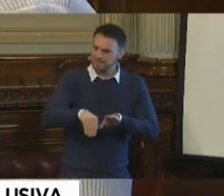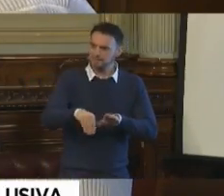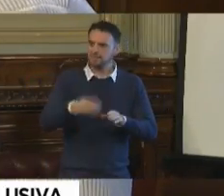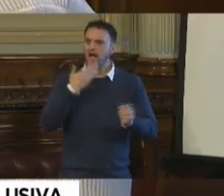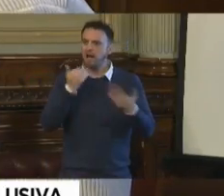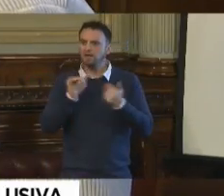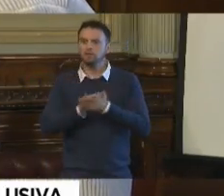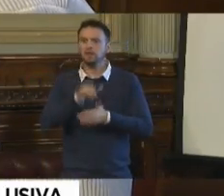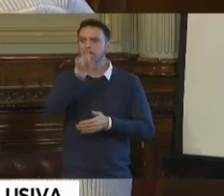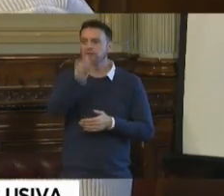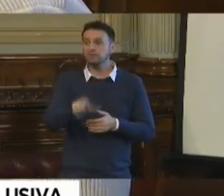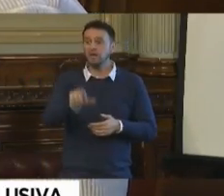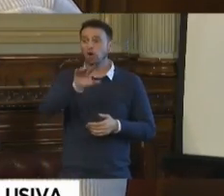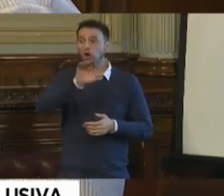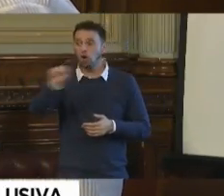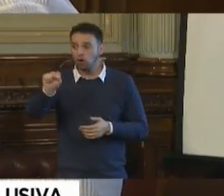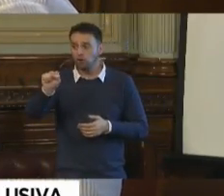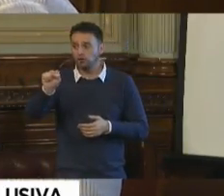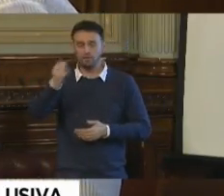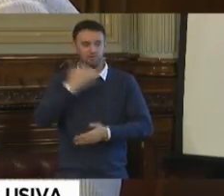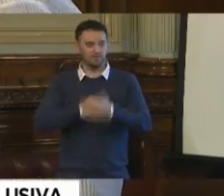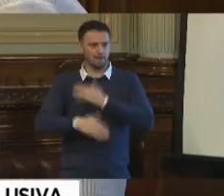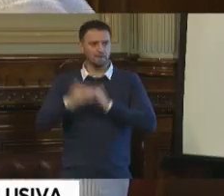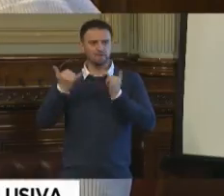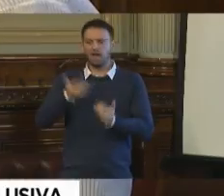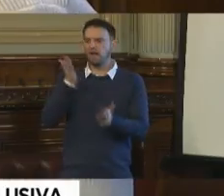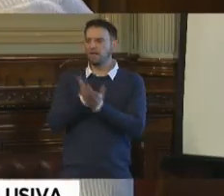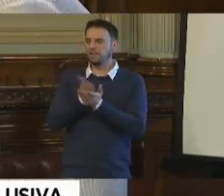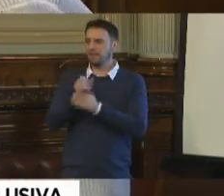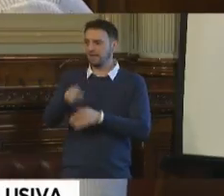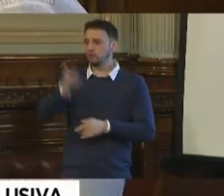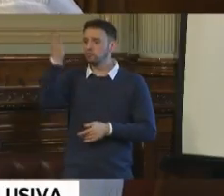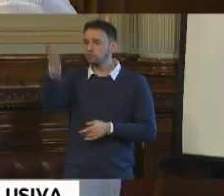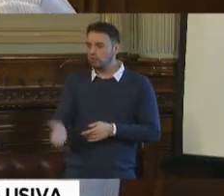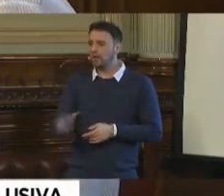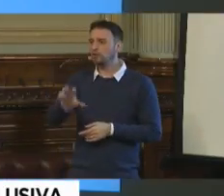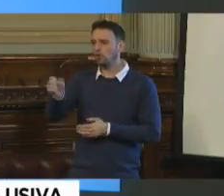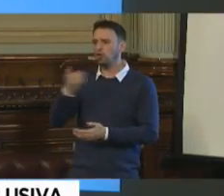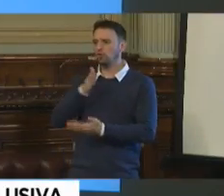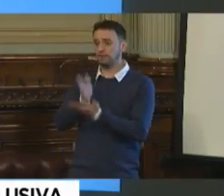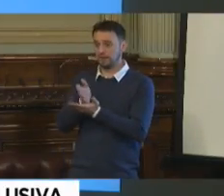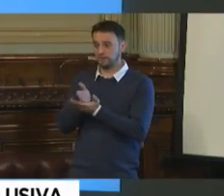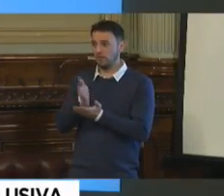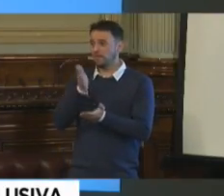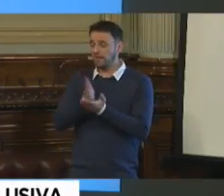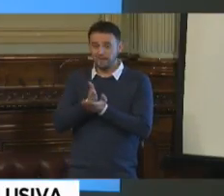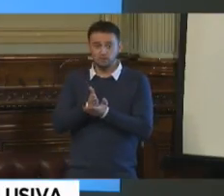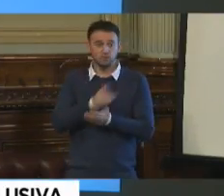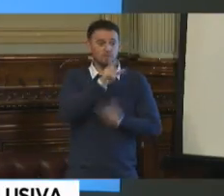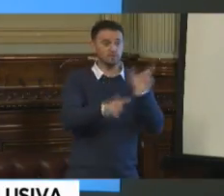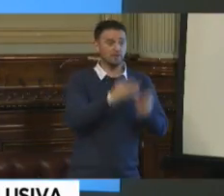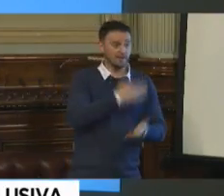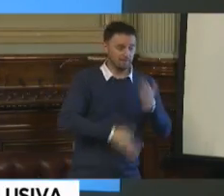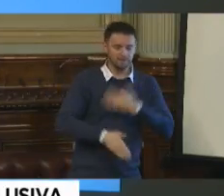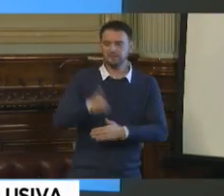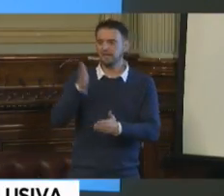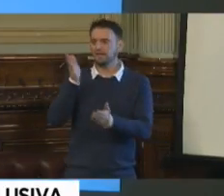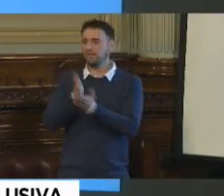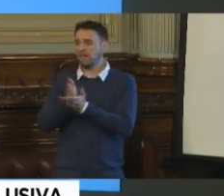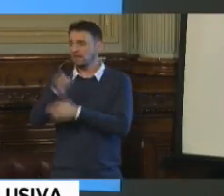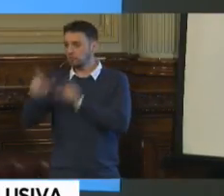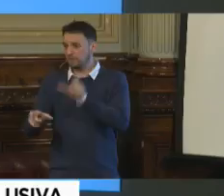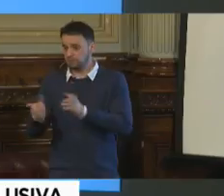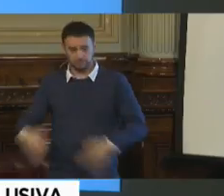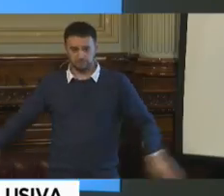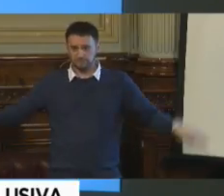y hablar de las personas de discapacidad y capacidad como sujetos de derecho los derechos de las personas con discapacidad son los mismos que los del